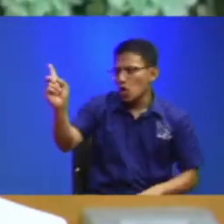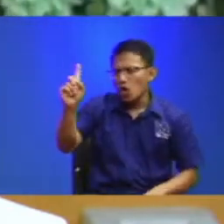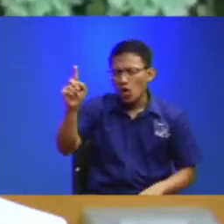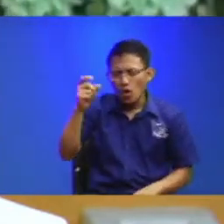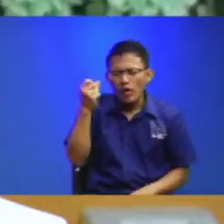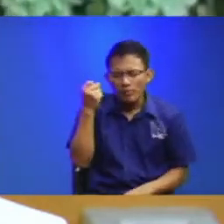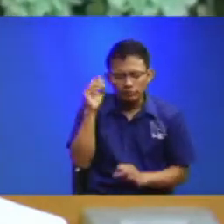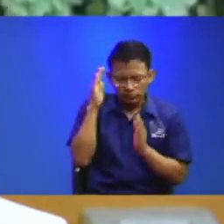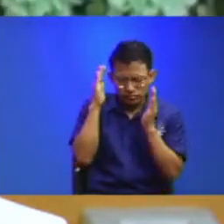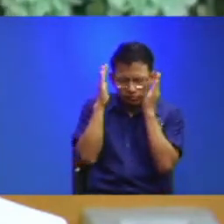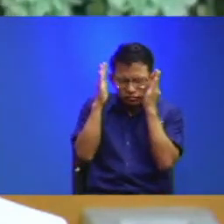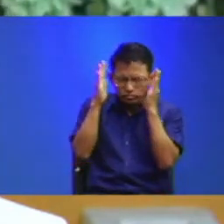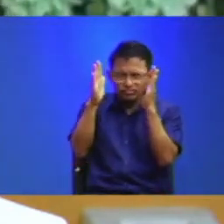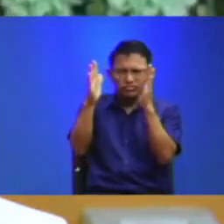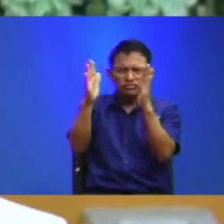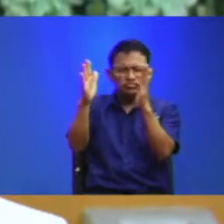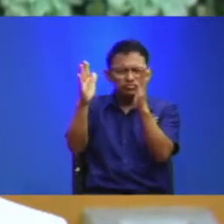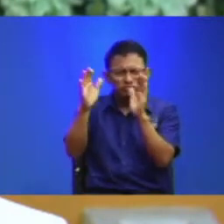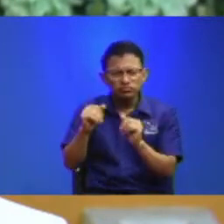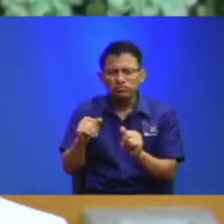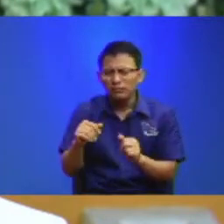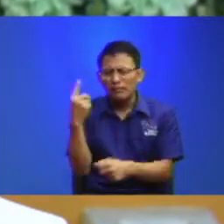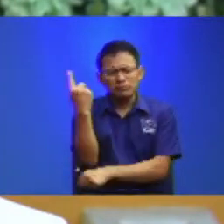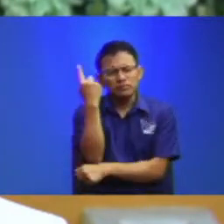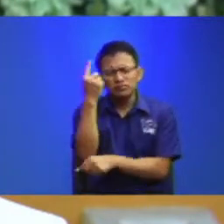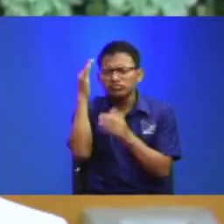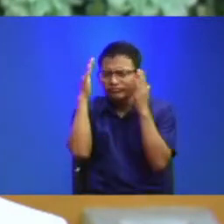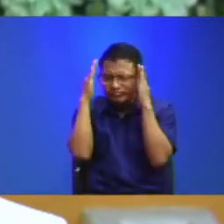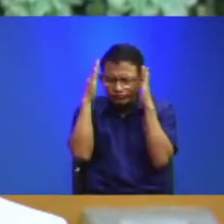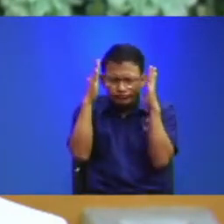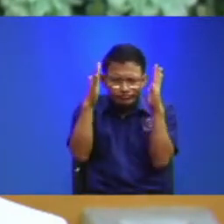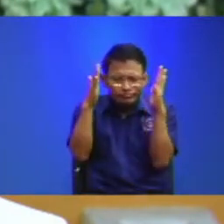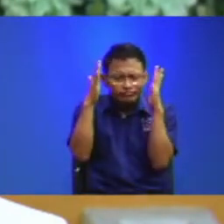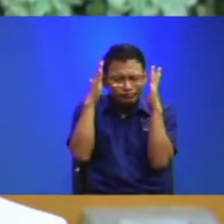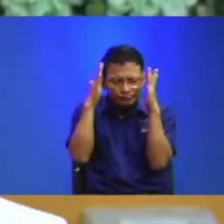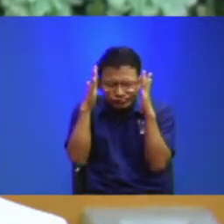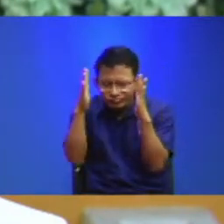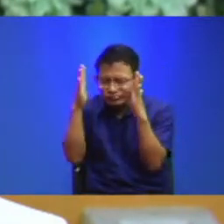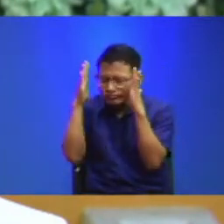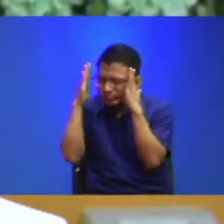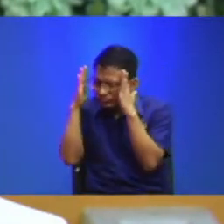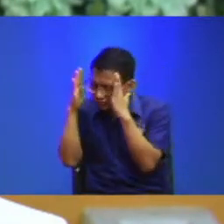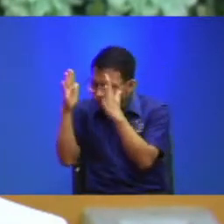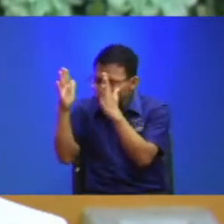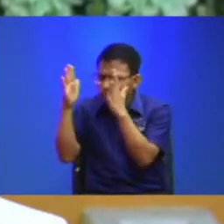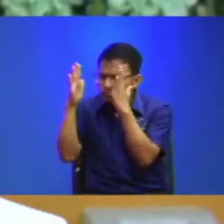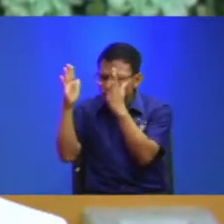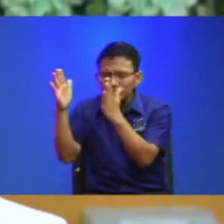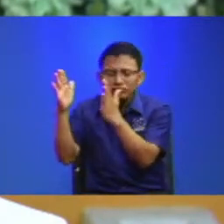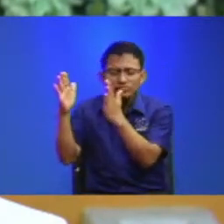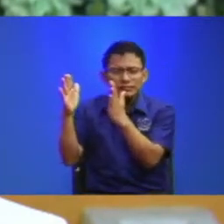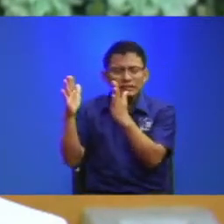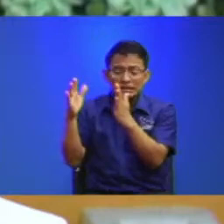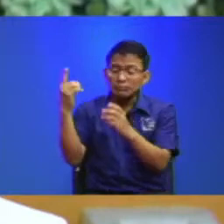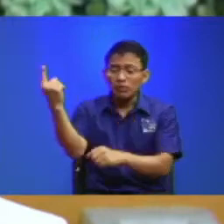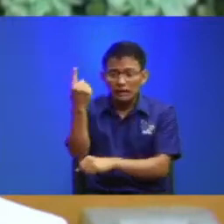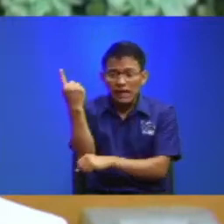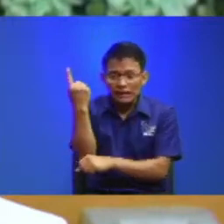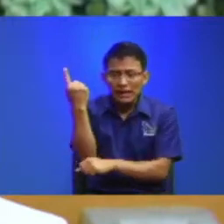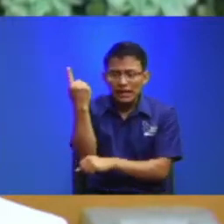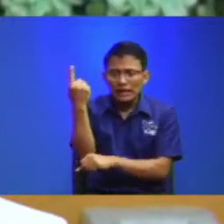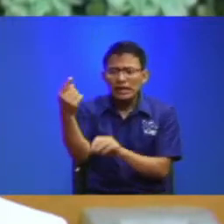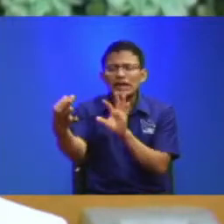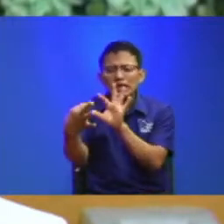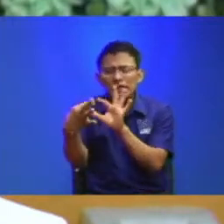con quién nos relacionamos y nos unimos, sobre todo en las cuestiones de orden espiritual. Porque en el resto